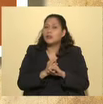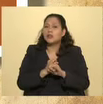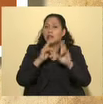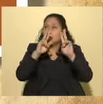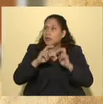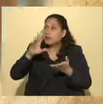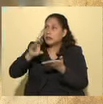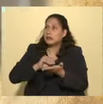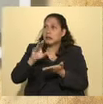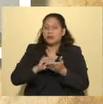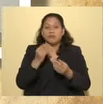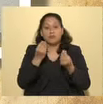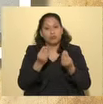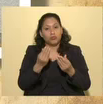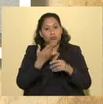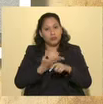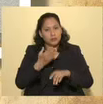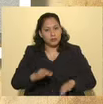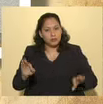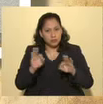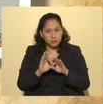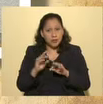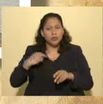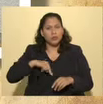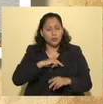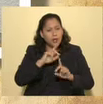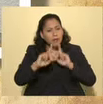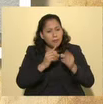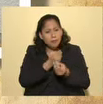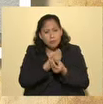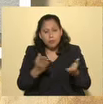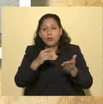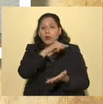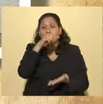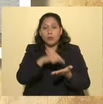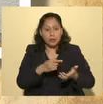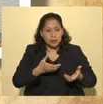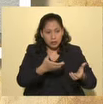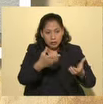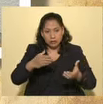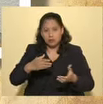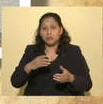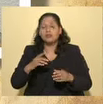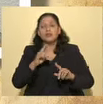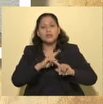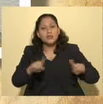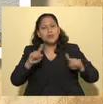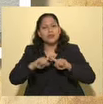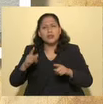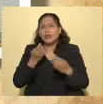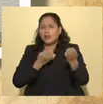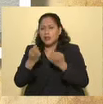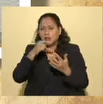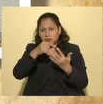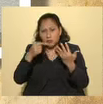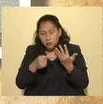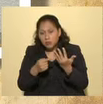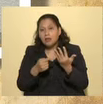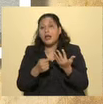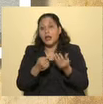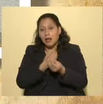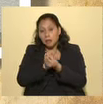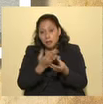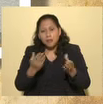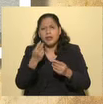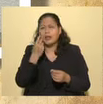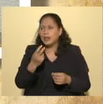enfoque importante. Pero si nosotros tratamos de llevar el deporte también a espacios públicos y distintos deportes, generamos también una